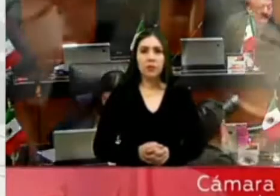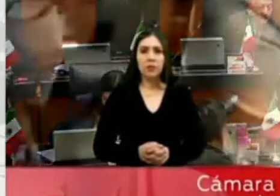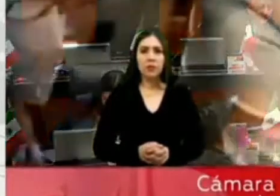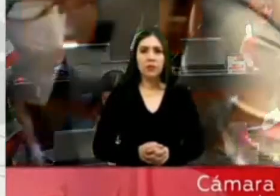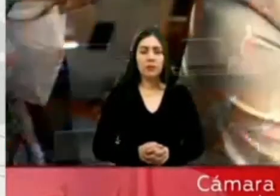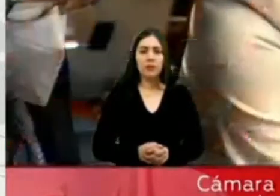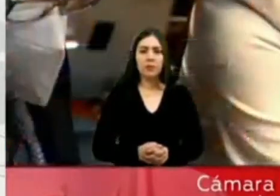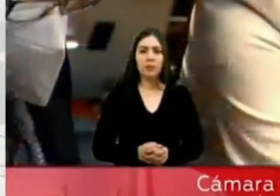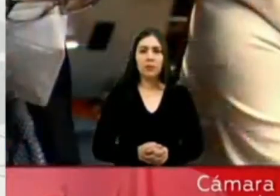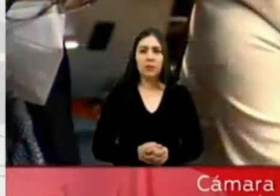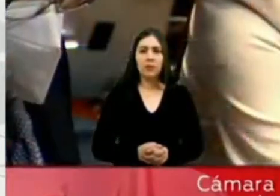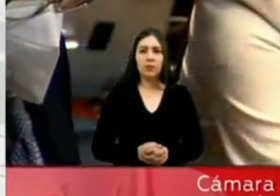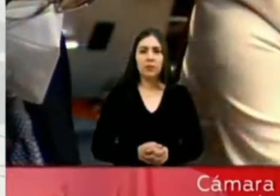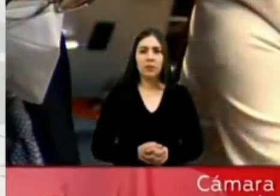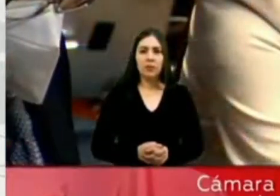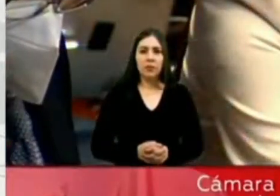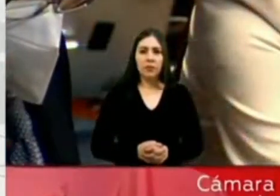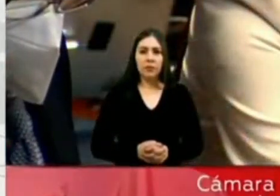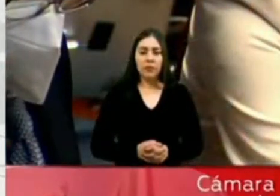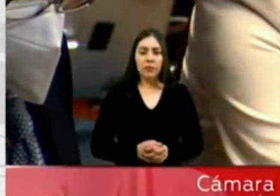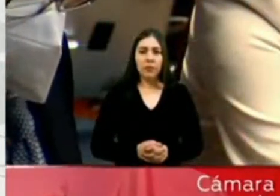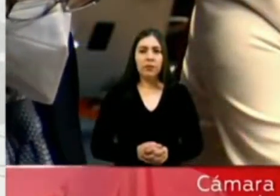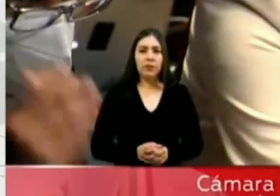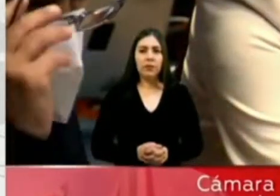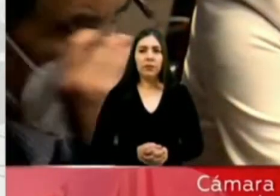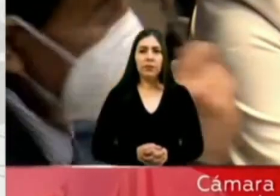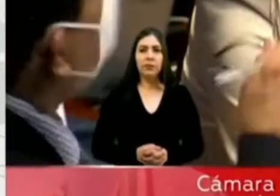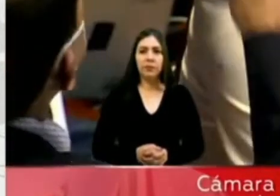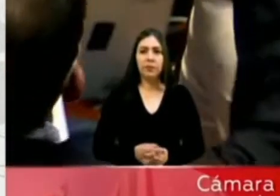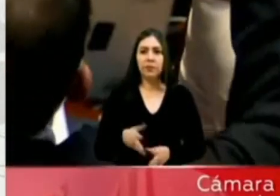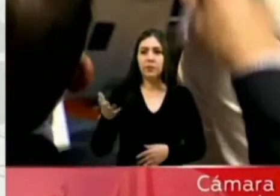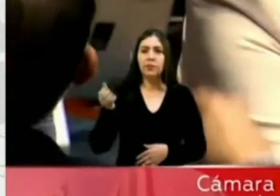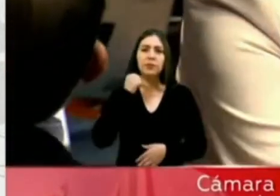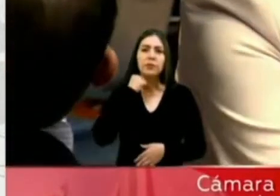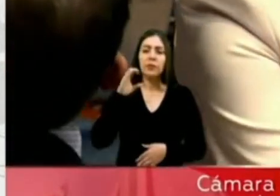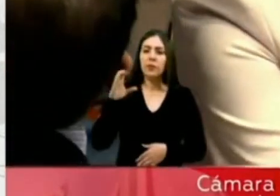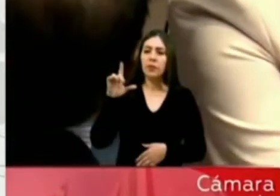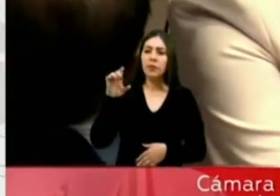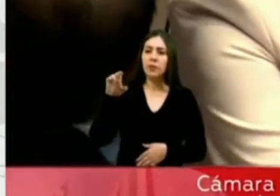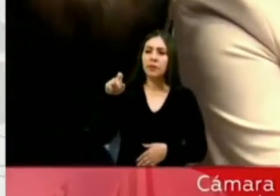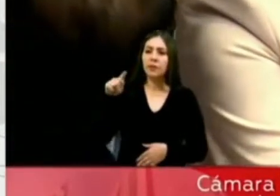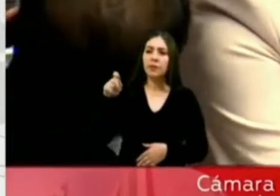Bueno, sonido en el escaño del senador Clemente, por favor. Listo, ya quedó. Gracias.